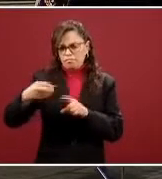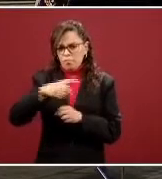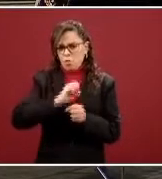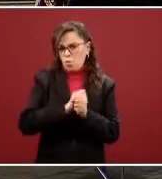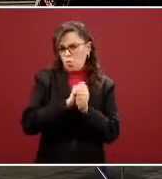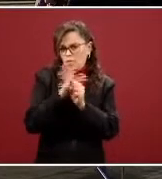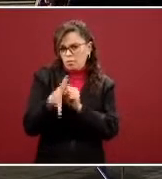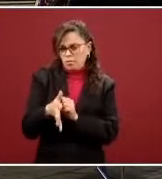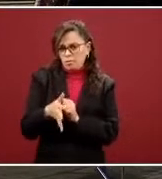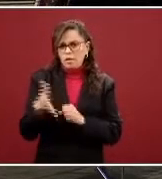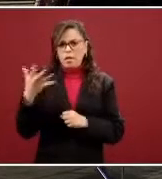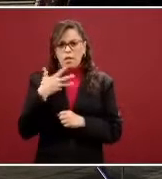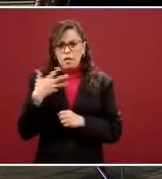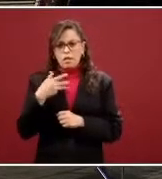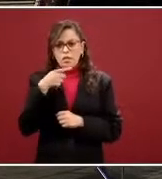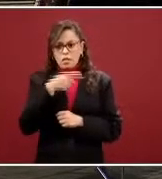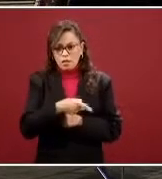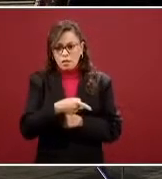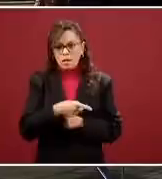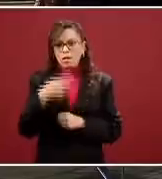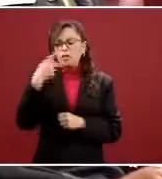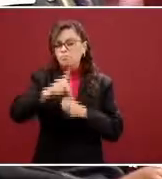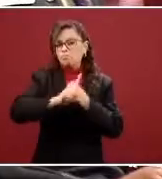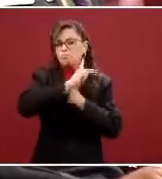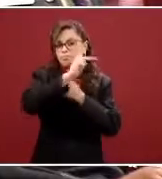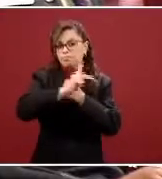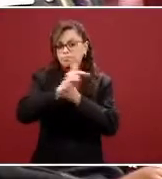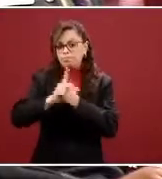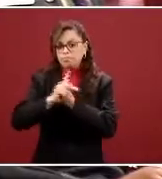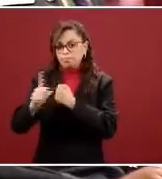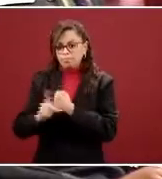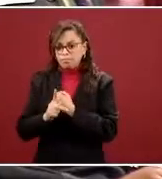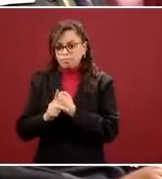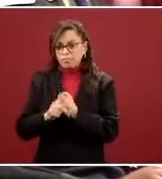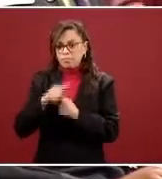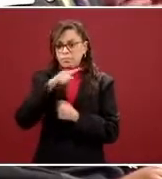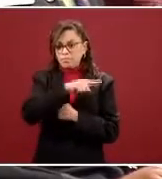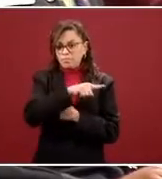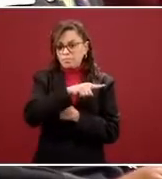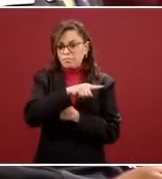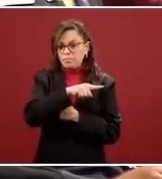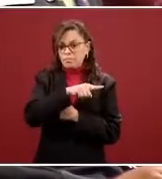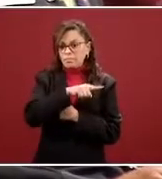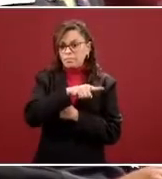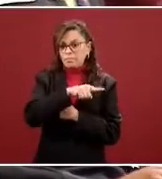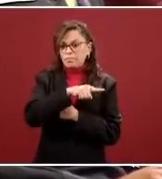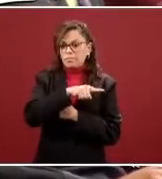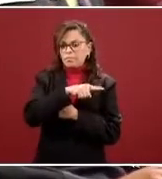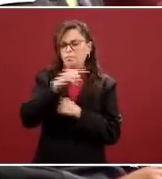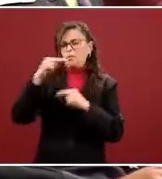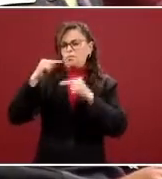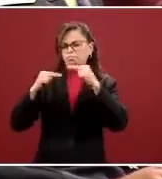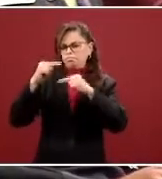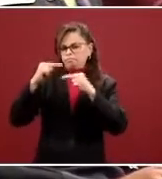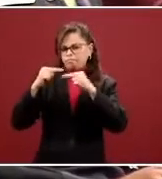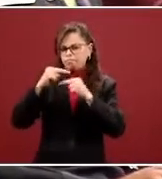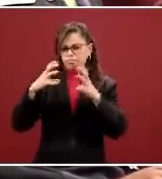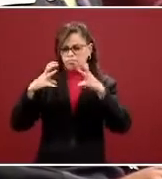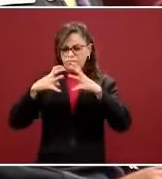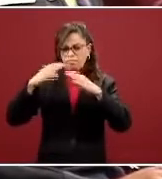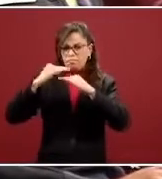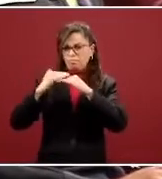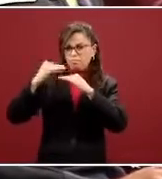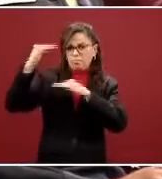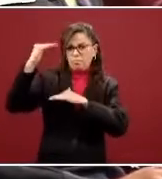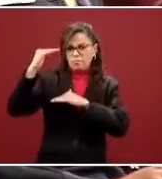están afectando principalmente a países ubicados por encima de la latitud 22 del planeta. Según entiendo, esto lo ha dicho o